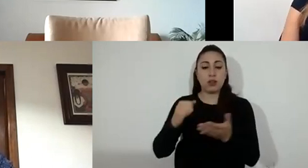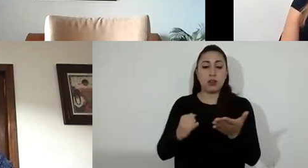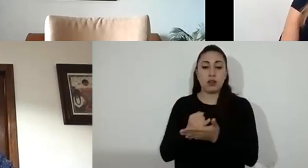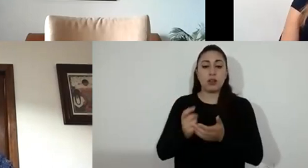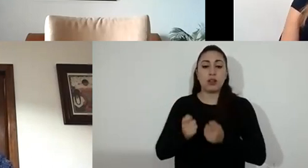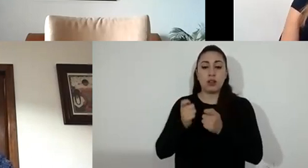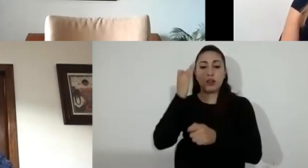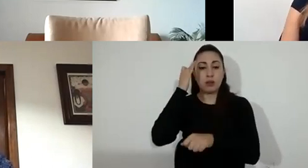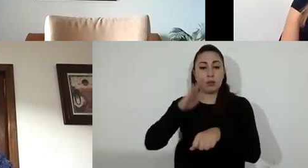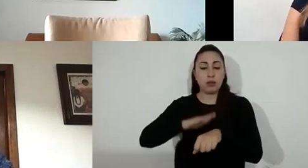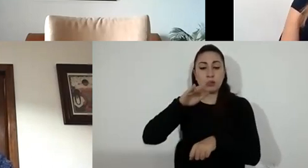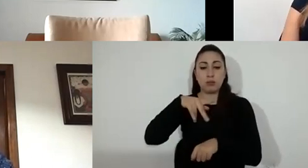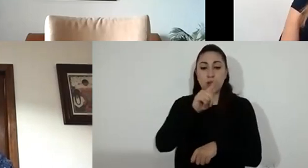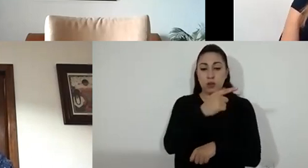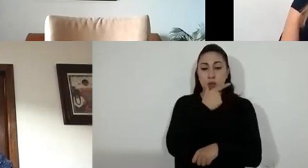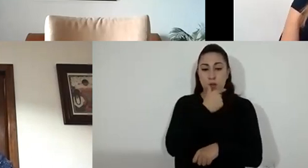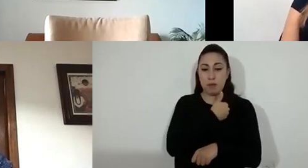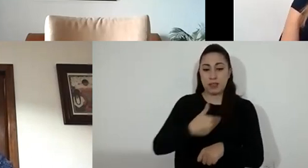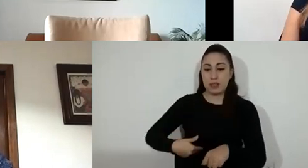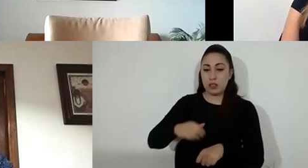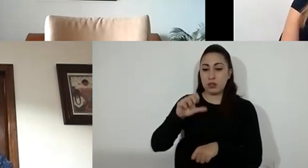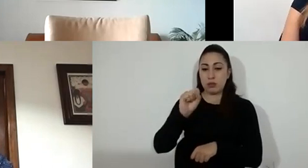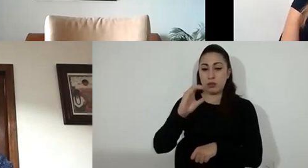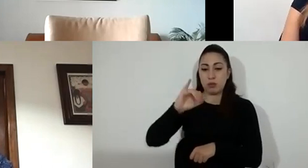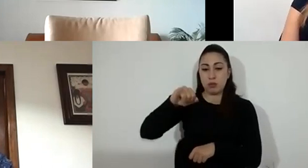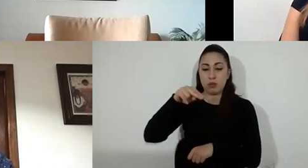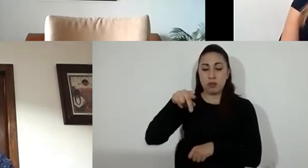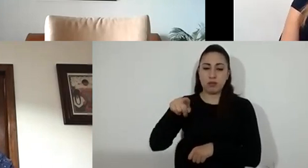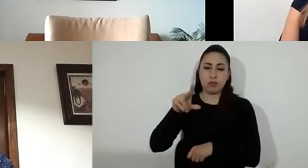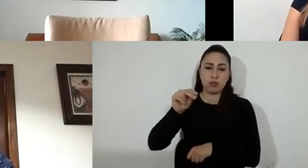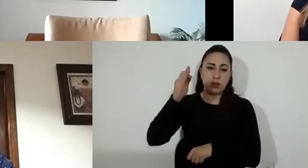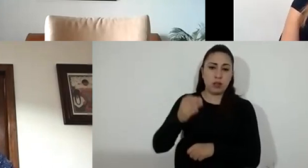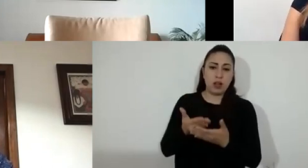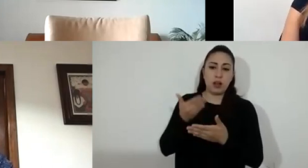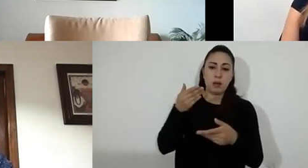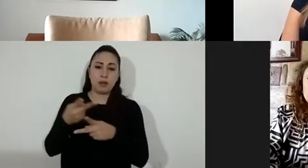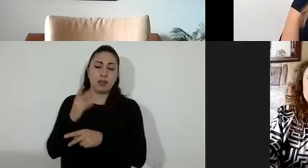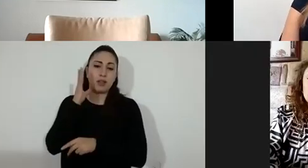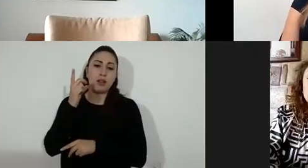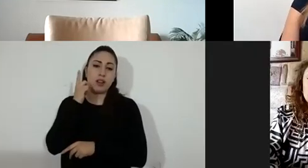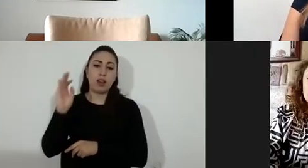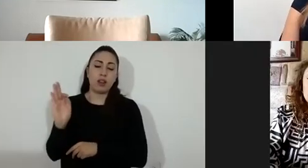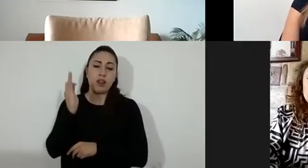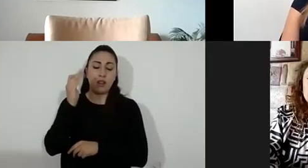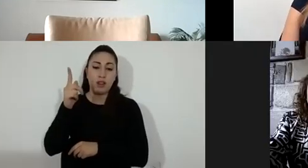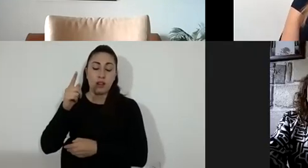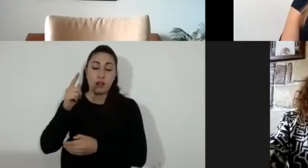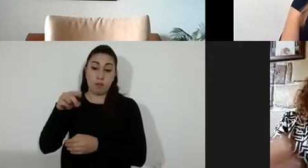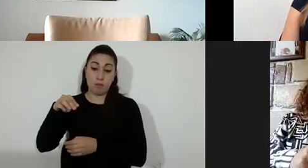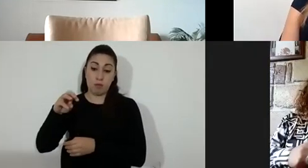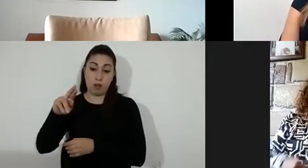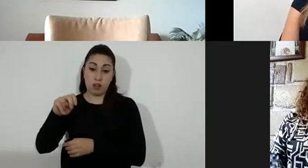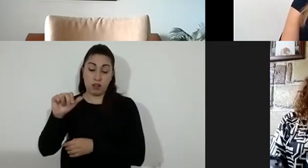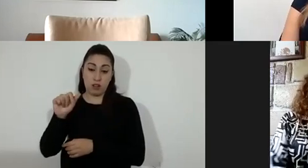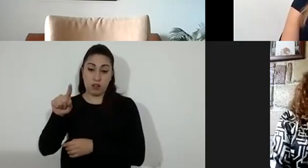es que ya no aceptó esta violación constitucional que aprobaron los diputados de la mayoría, diputados de Morena, tanto en el